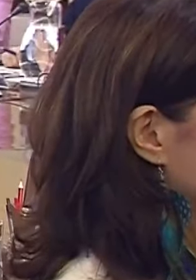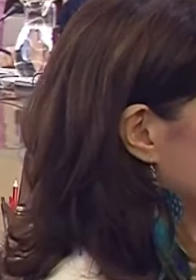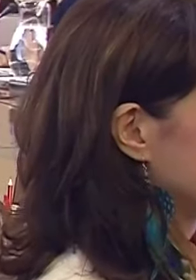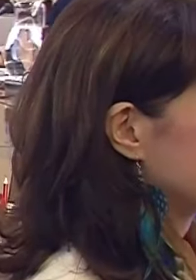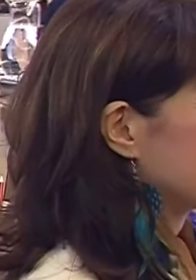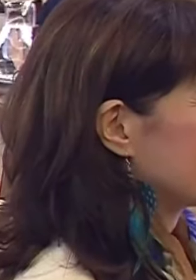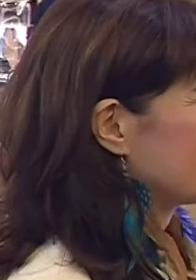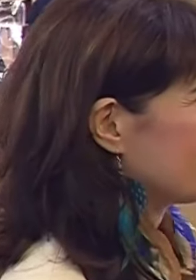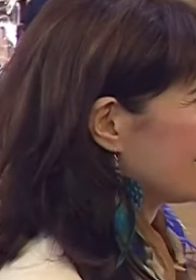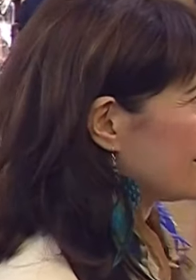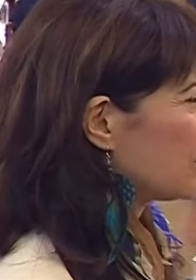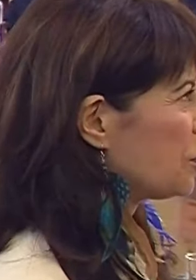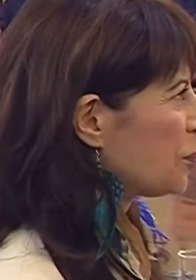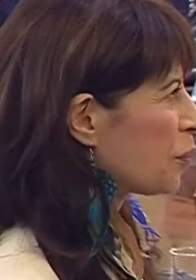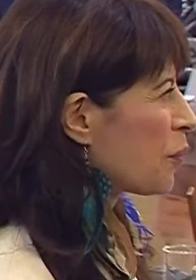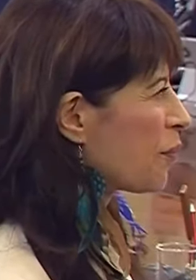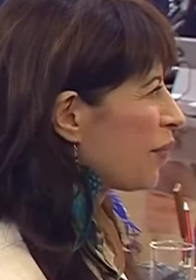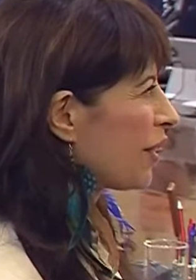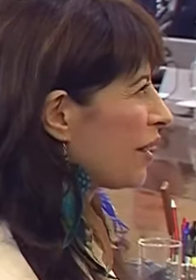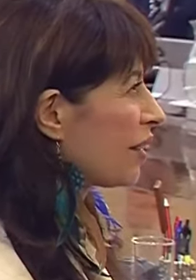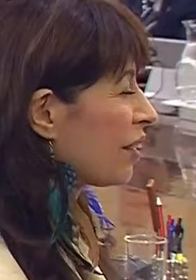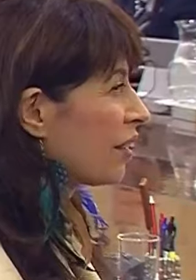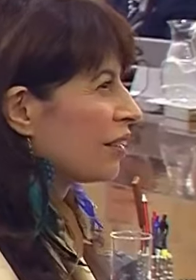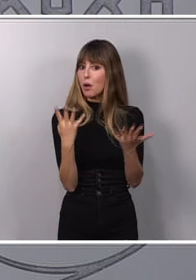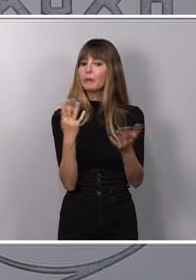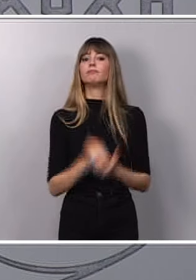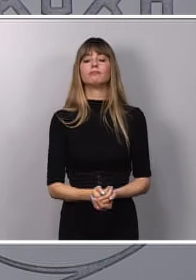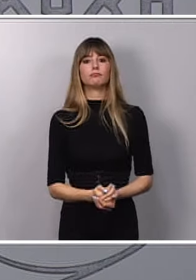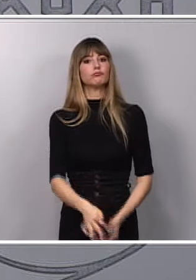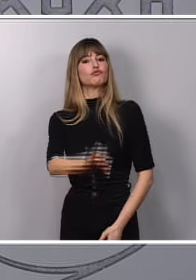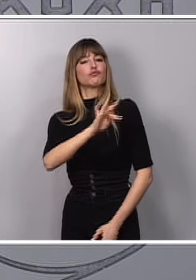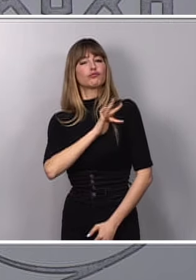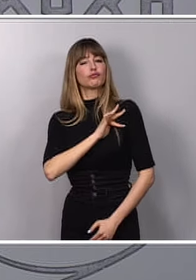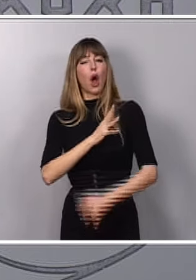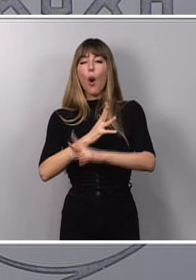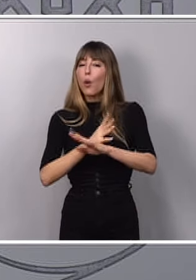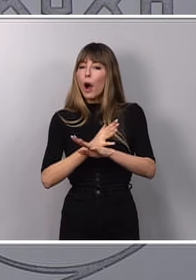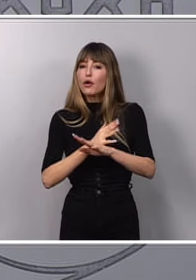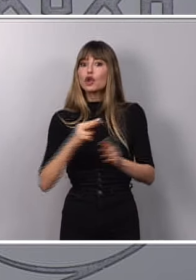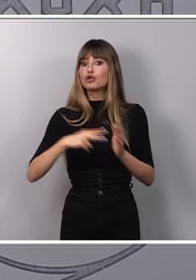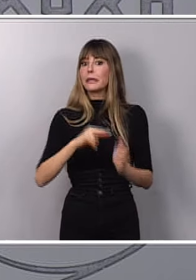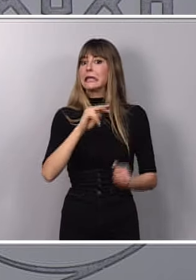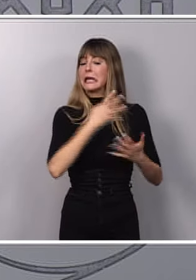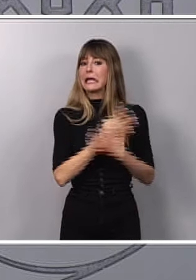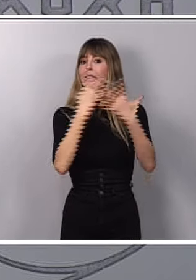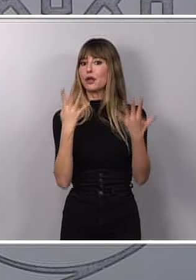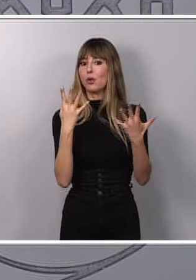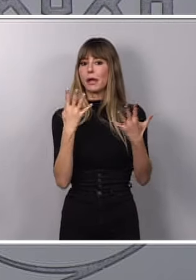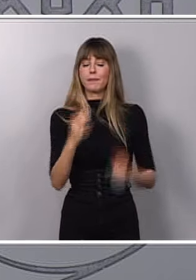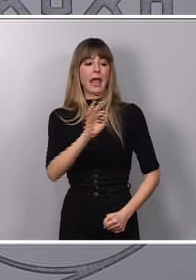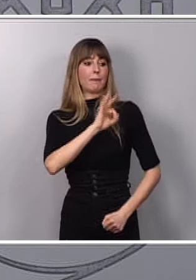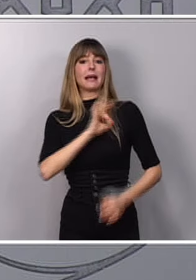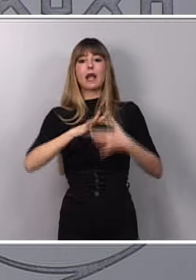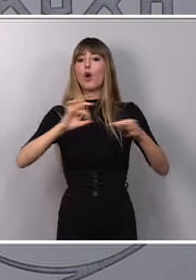ganó el Mundial en el año 2019, fue reconocido como el mejor jugador en 2019, tiene dos medallas